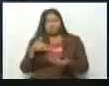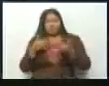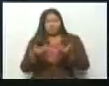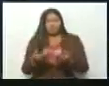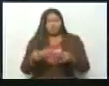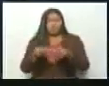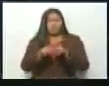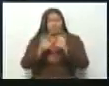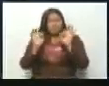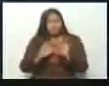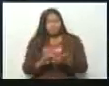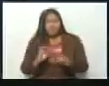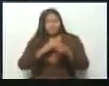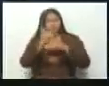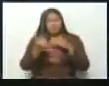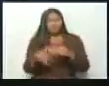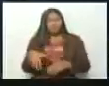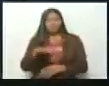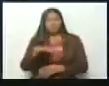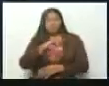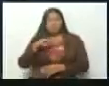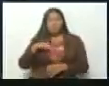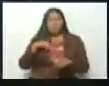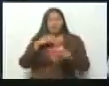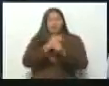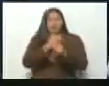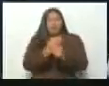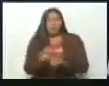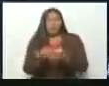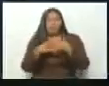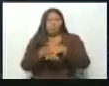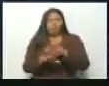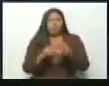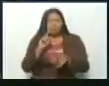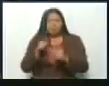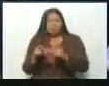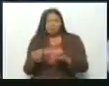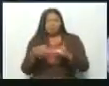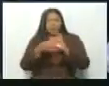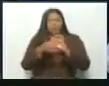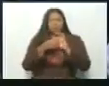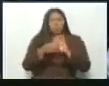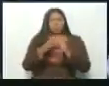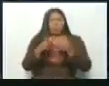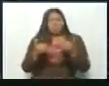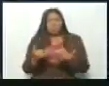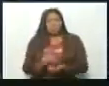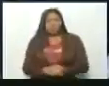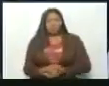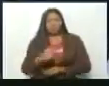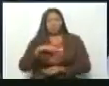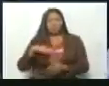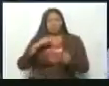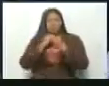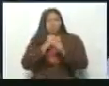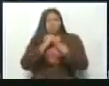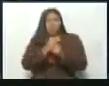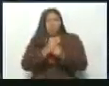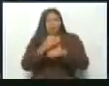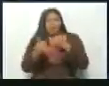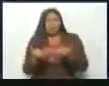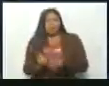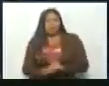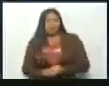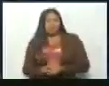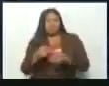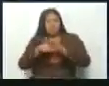hermanándonos. Hemos tenido proyectos en donde trabajamos de manera conjunta en Unión Cívico-Militar, cuando trabajamos con las BRICOMAS en el